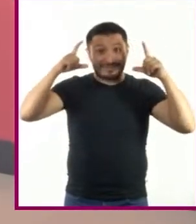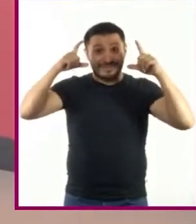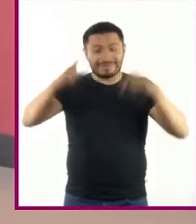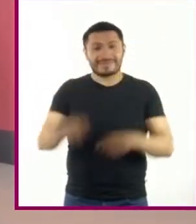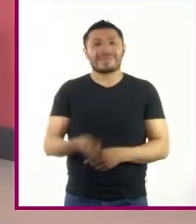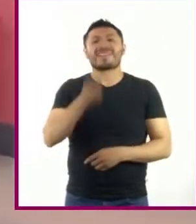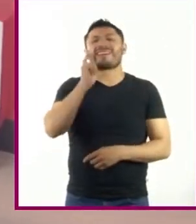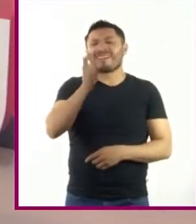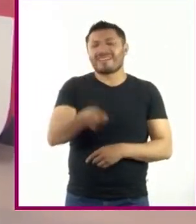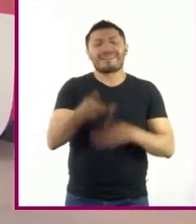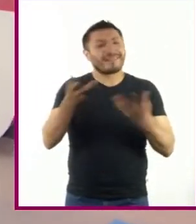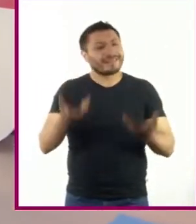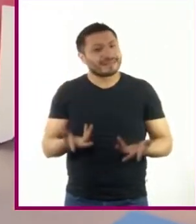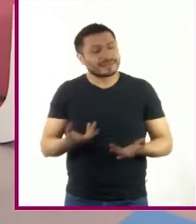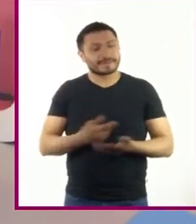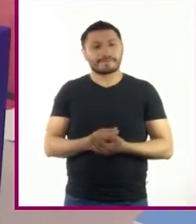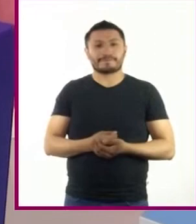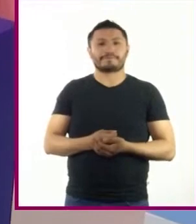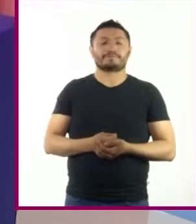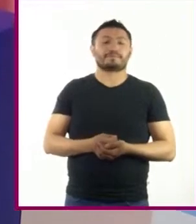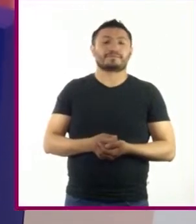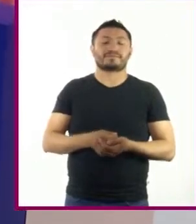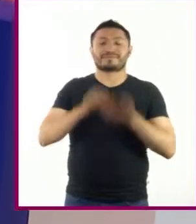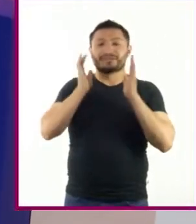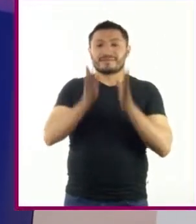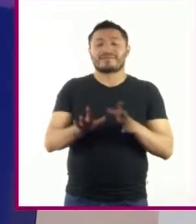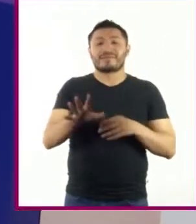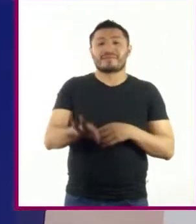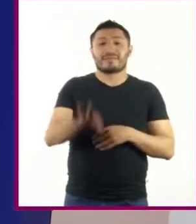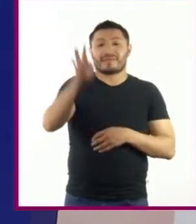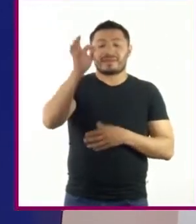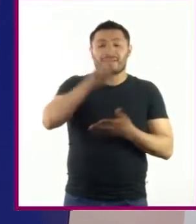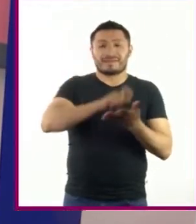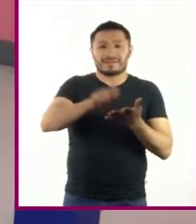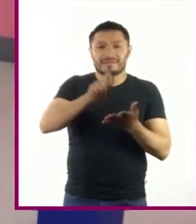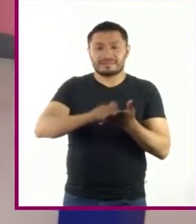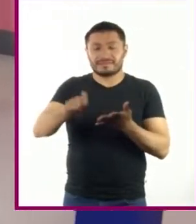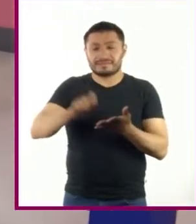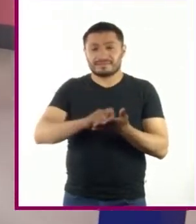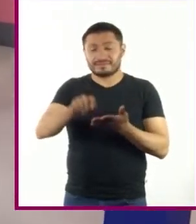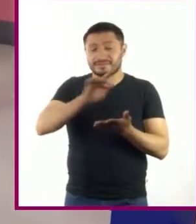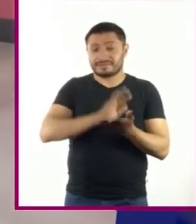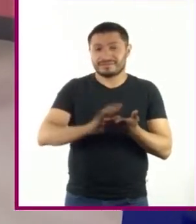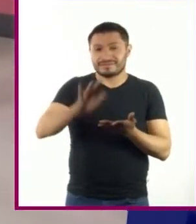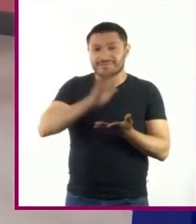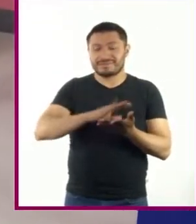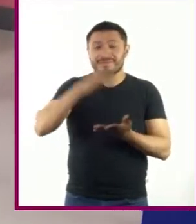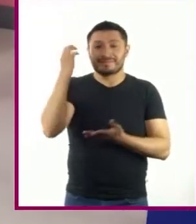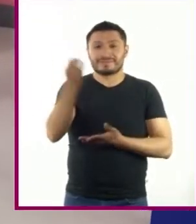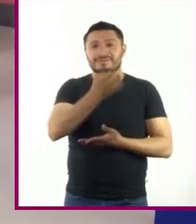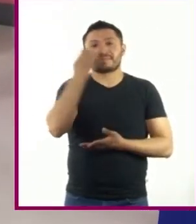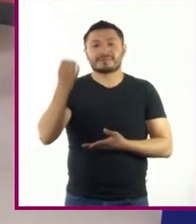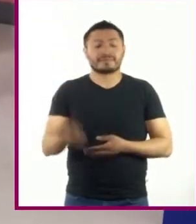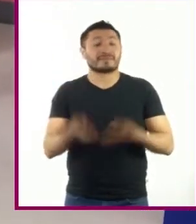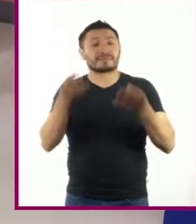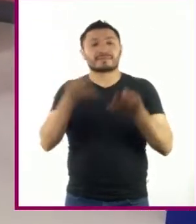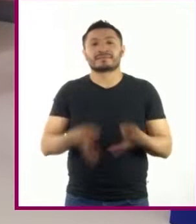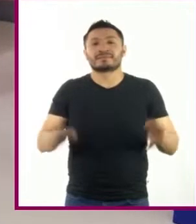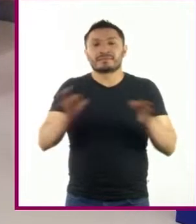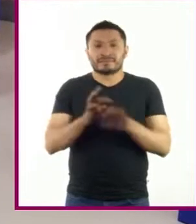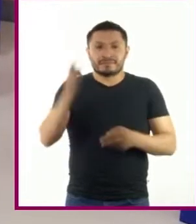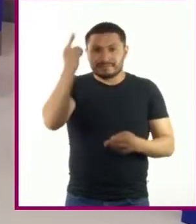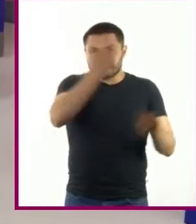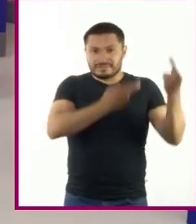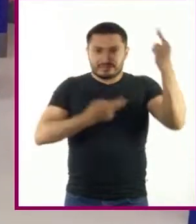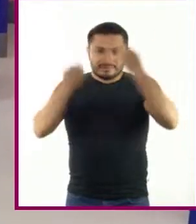nos referimos a que una vez seleccionados los textos a leer en un evento escolar, es vital hacer una revisión de